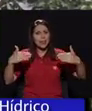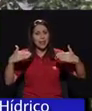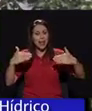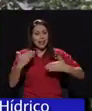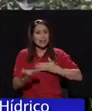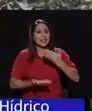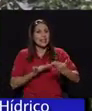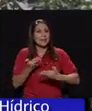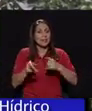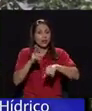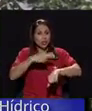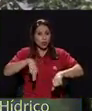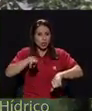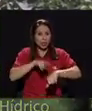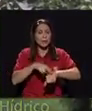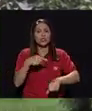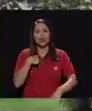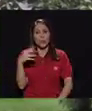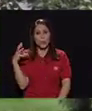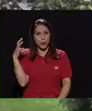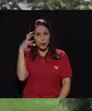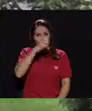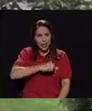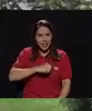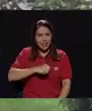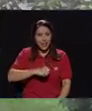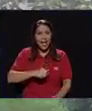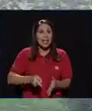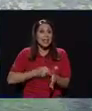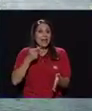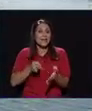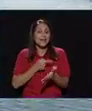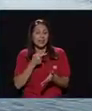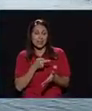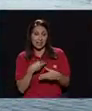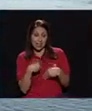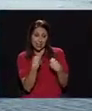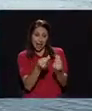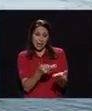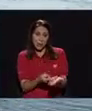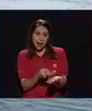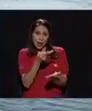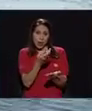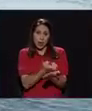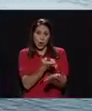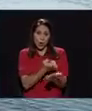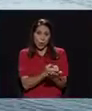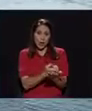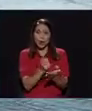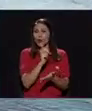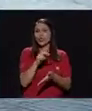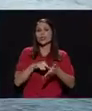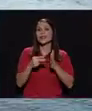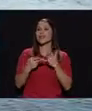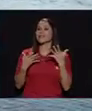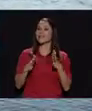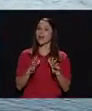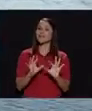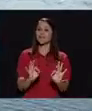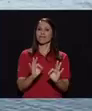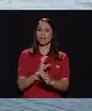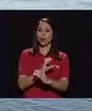servicios ecosistémicos, me doy también cuenta de que en algunos casos la valoración económica no siempre da un argumento para